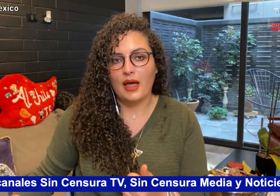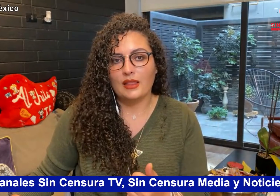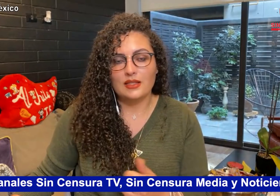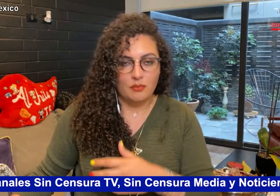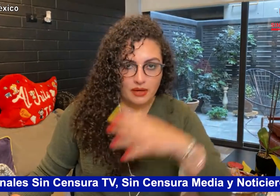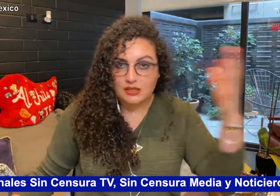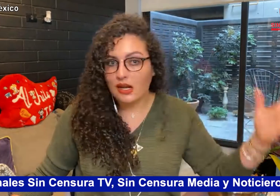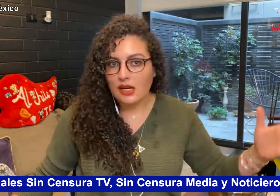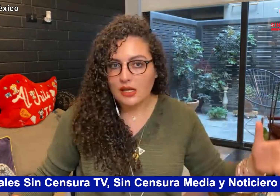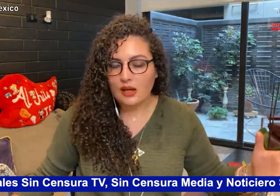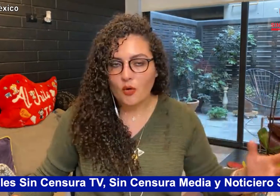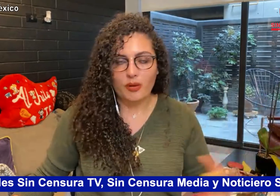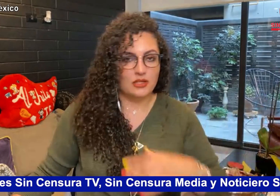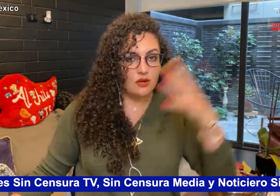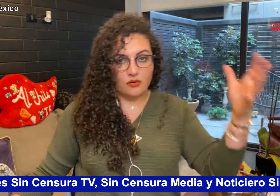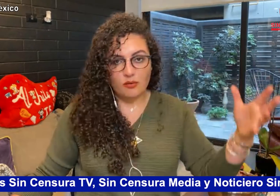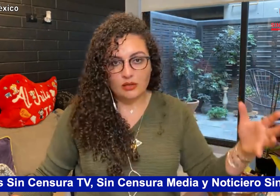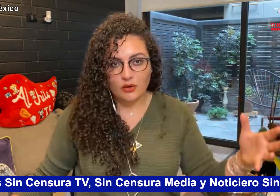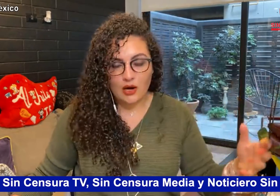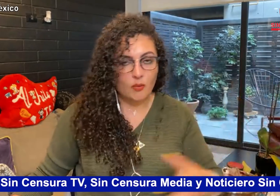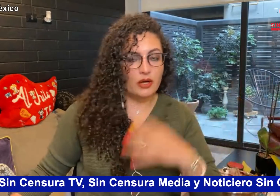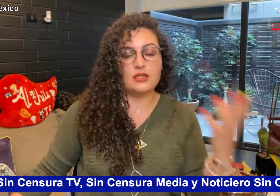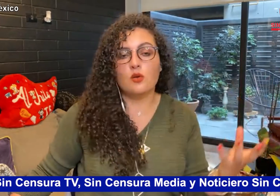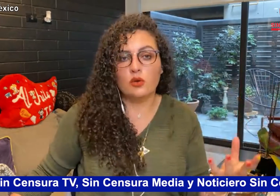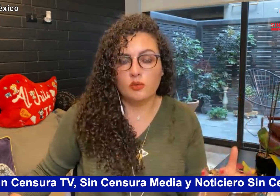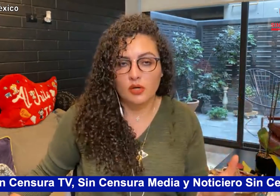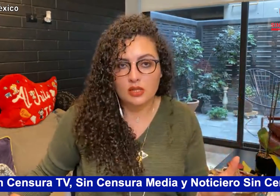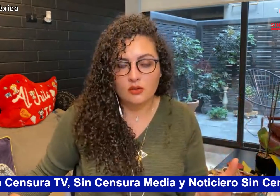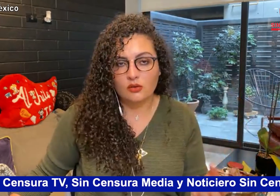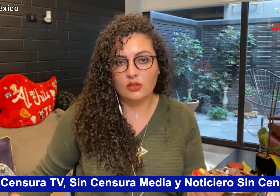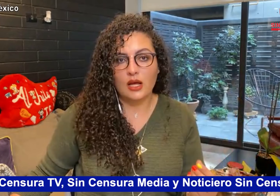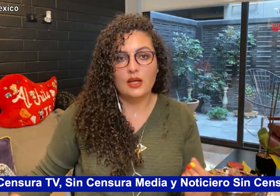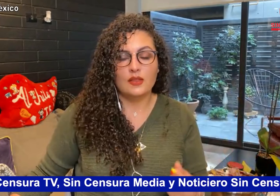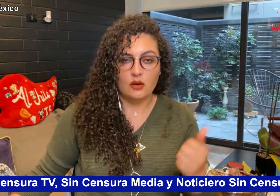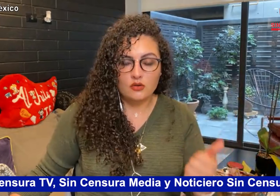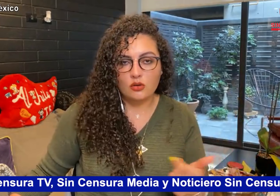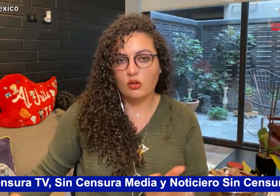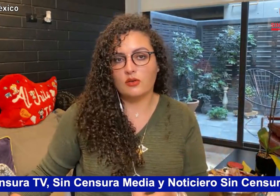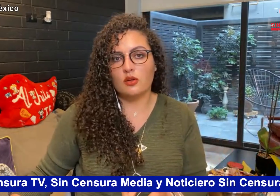para desaparecer al INE o para hacer una reforma electoral o para iniciar un juicio político en contra